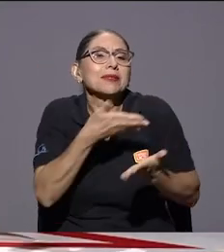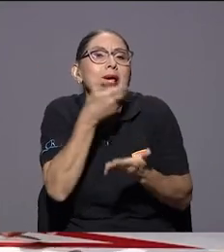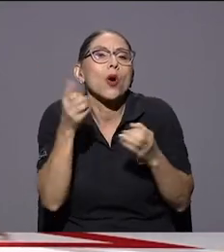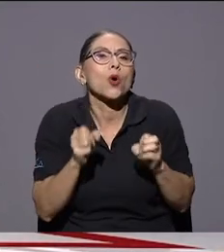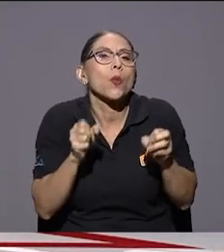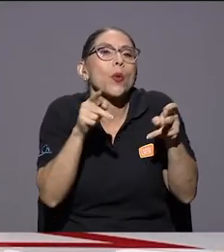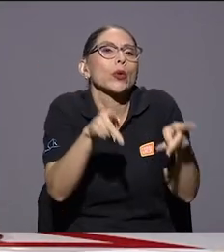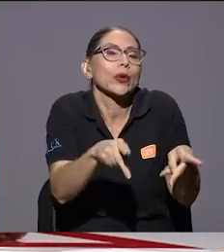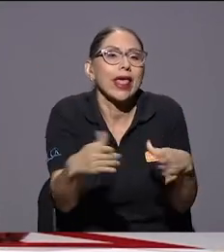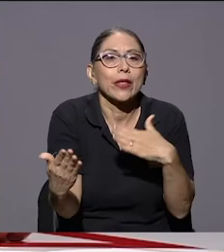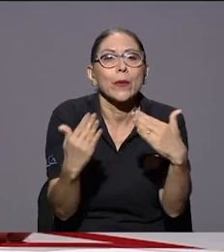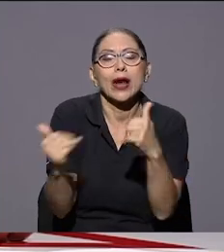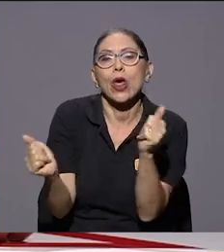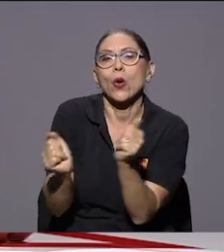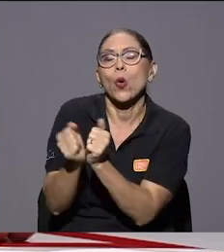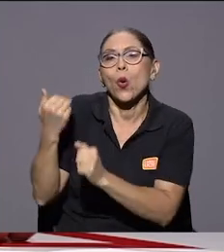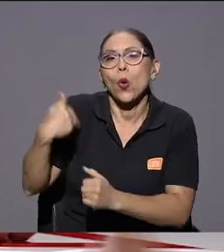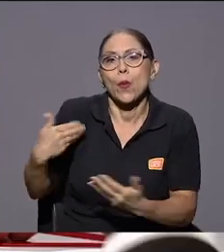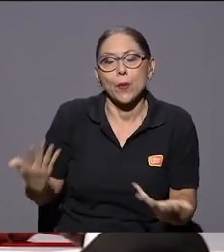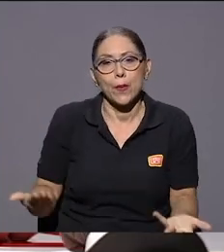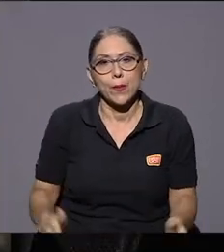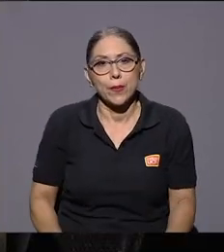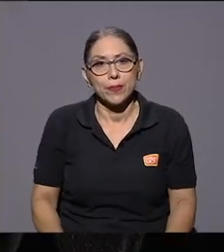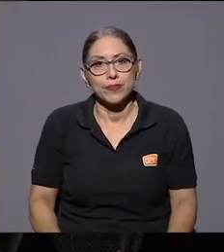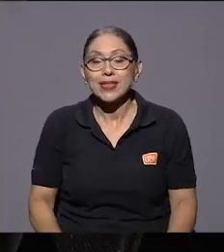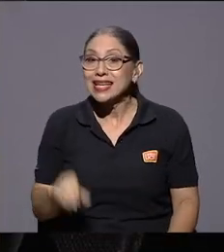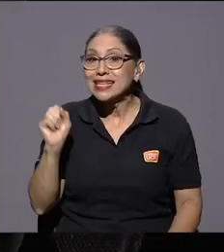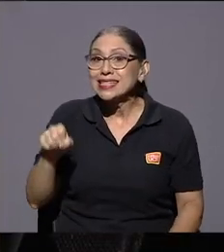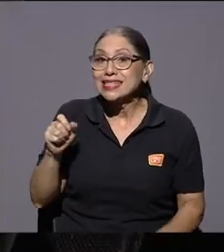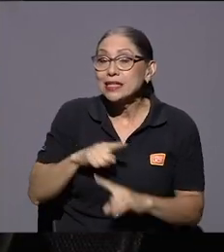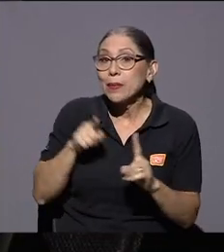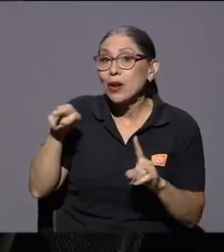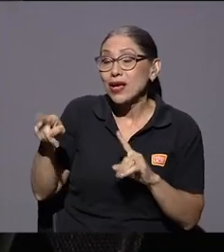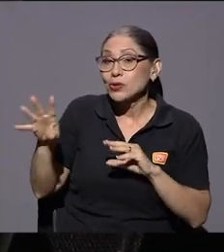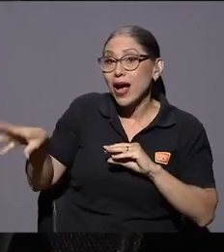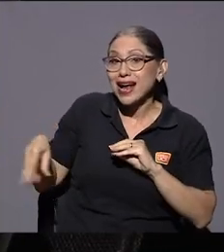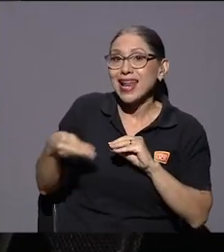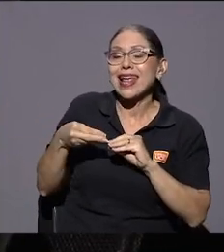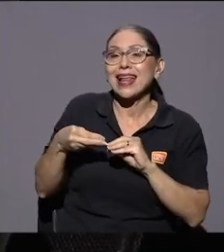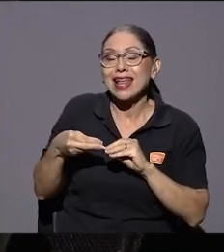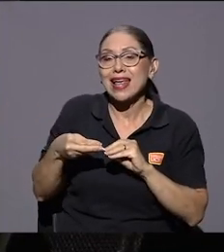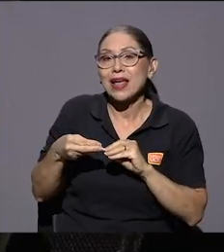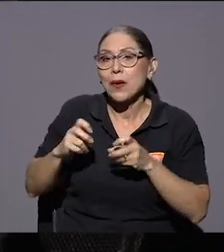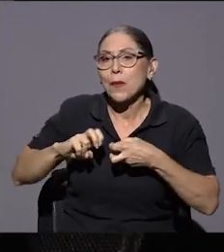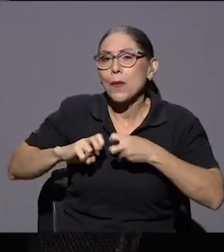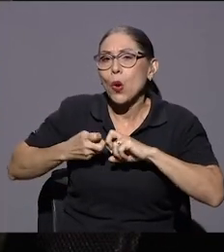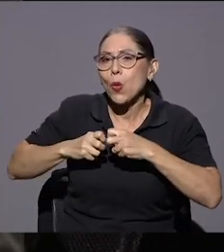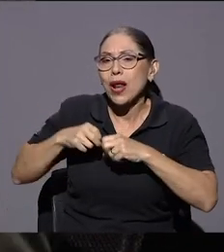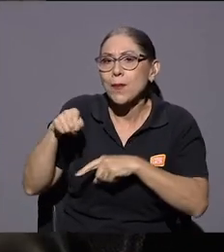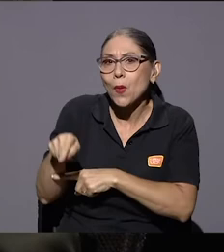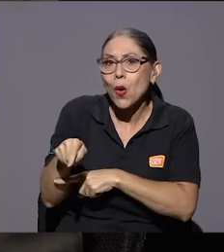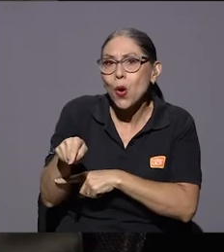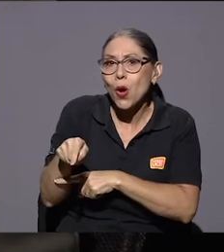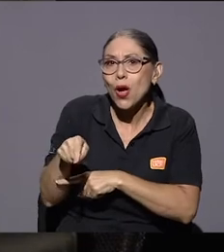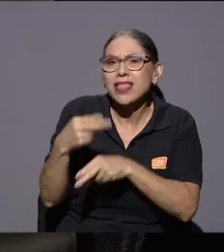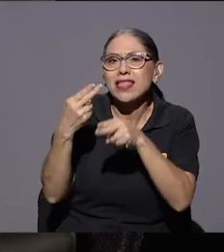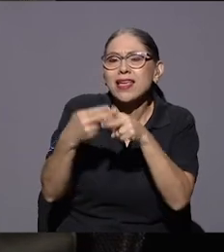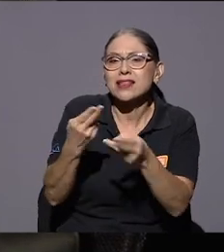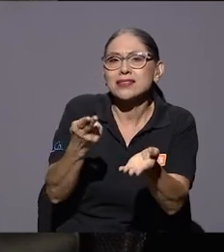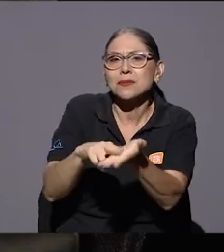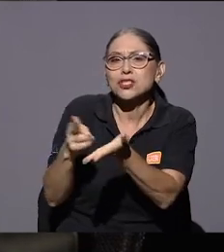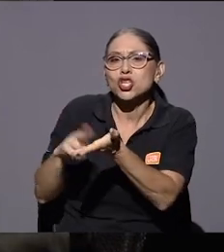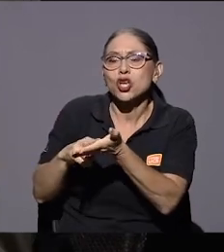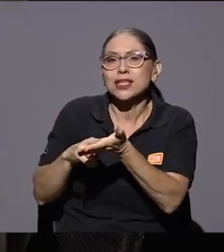que muchos de los hombres que se están postulando. Sí, pero póngale, agréguele, don Marlon, a eso el problemón de las